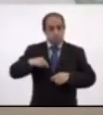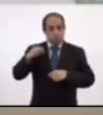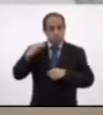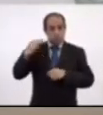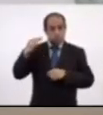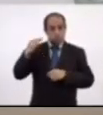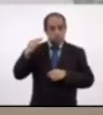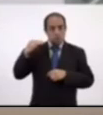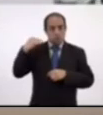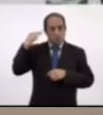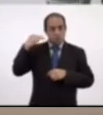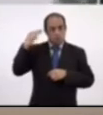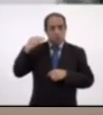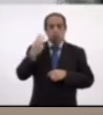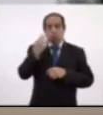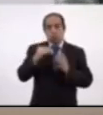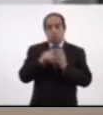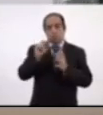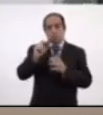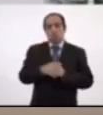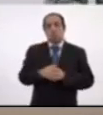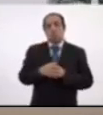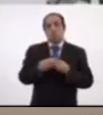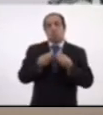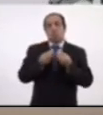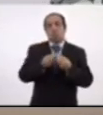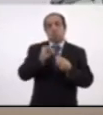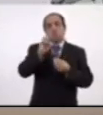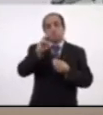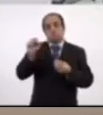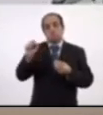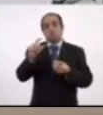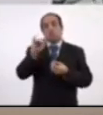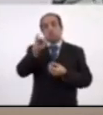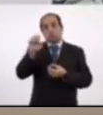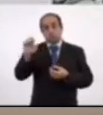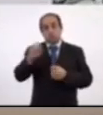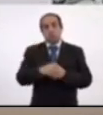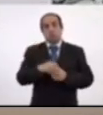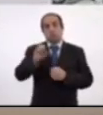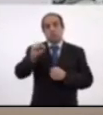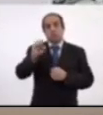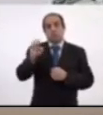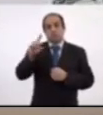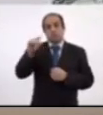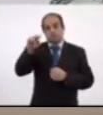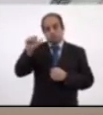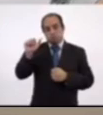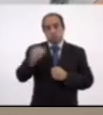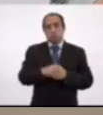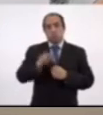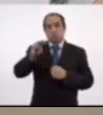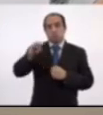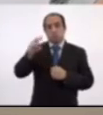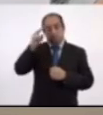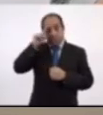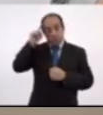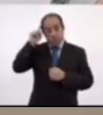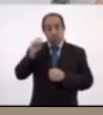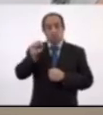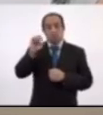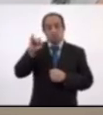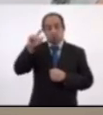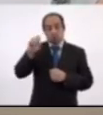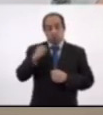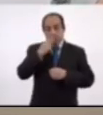del 2020, junto con el IMSS, el ISSSTE, la SEDENA, la Marina, la SINSAE, la Secretaría de